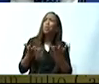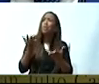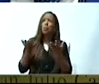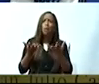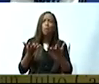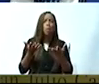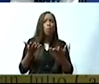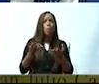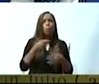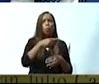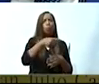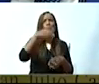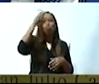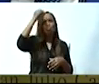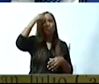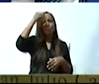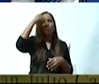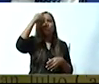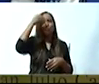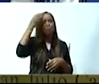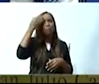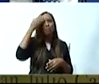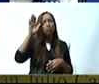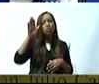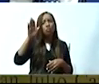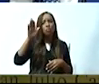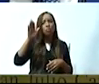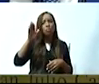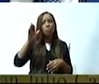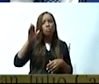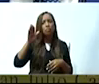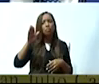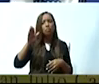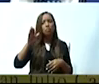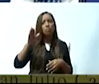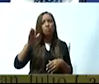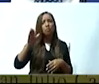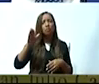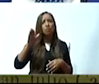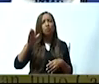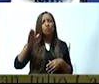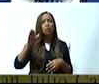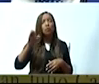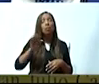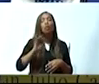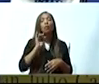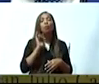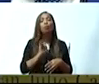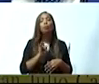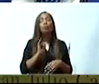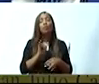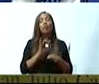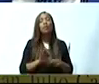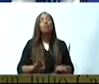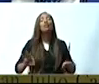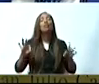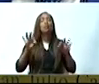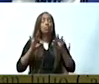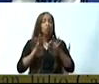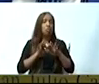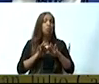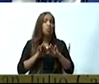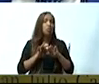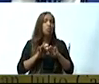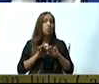a Fran que era bueno que en algún momento se expresara explicando lo que son los procesos de fideicomiso.